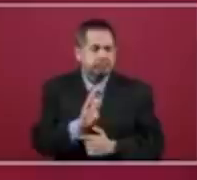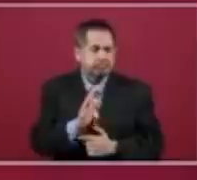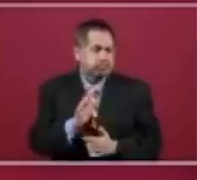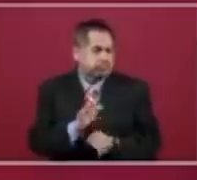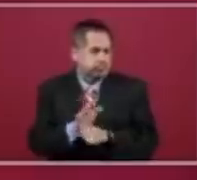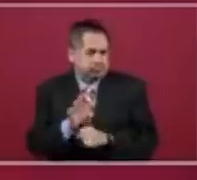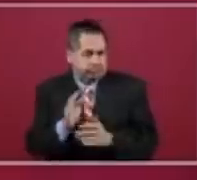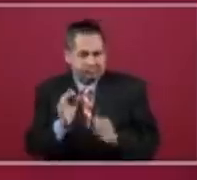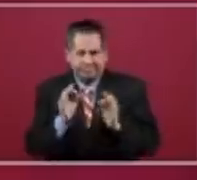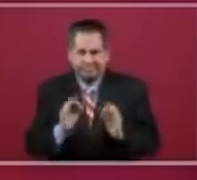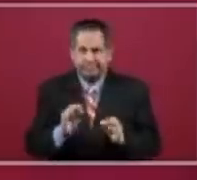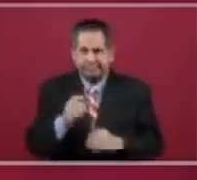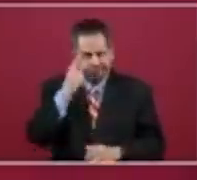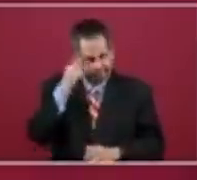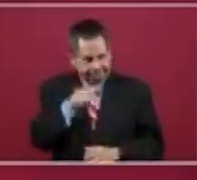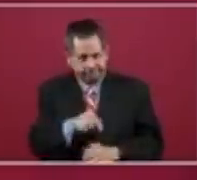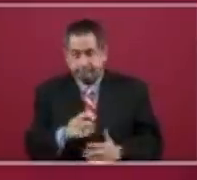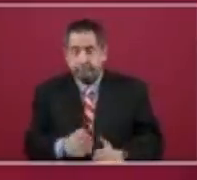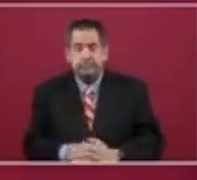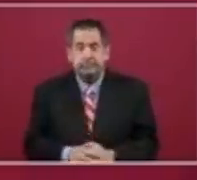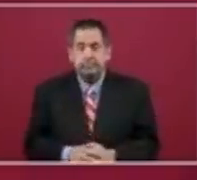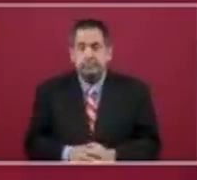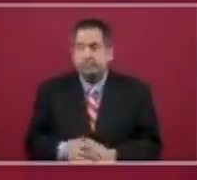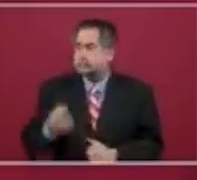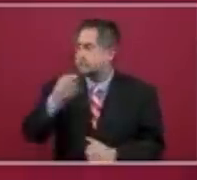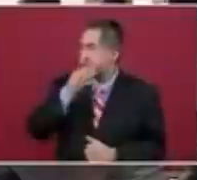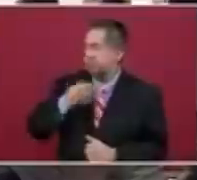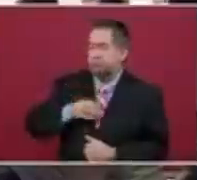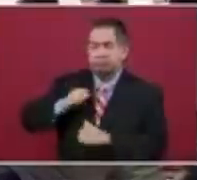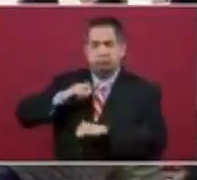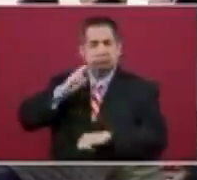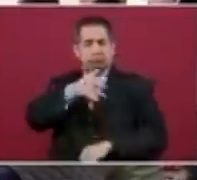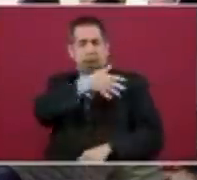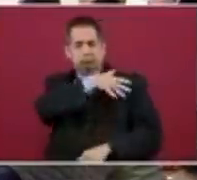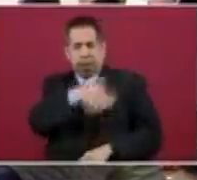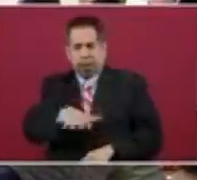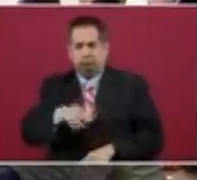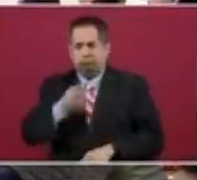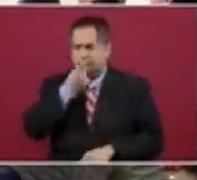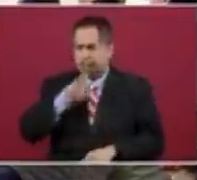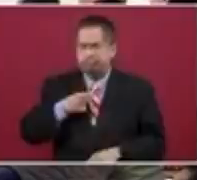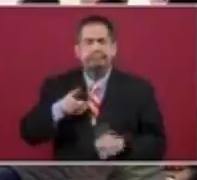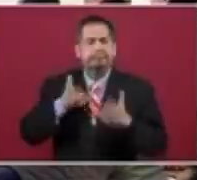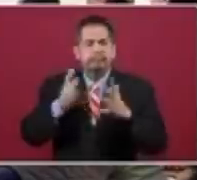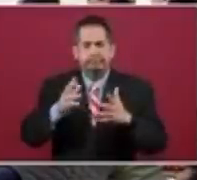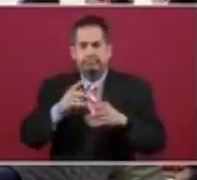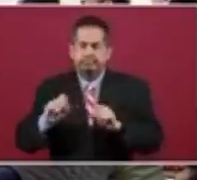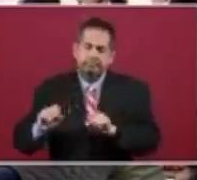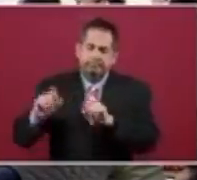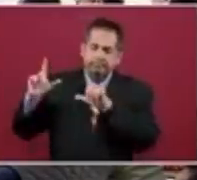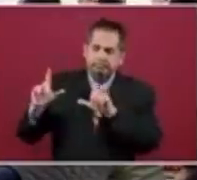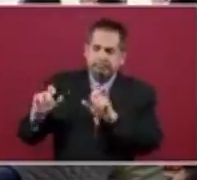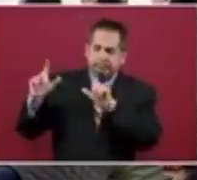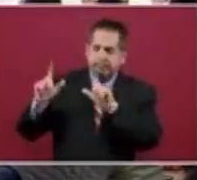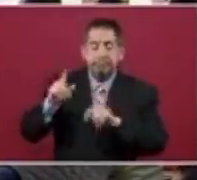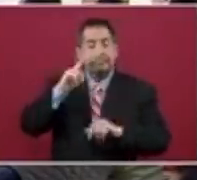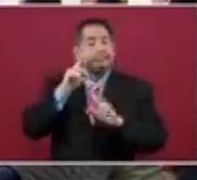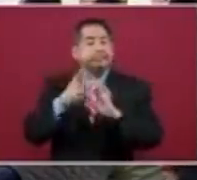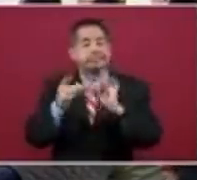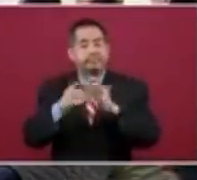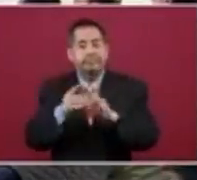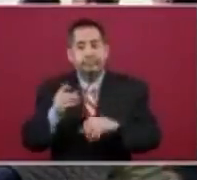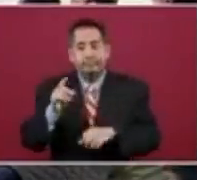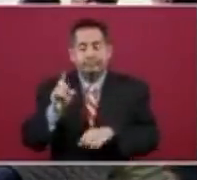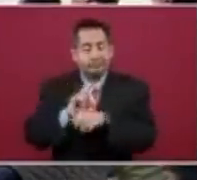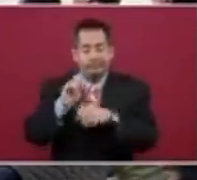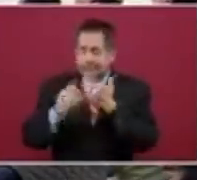necesarias, ¿no?, para esto. Y me dice el general que ya tienen las imágenes. Es que esto lo vemos todas